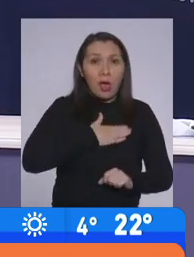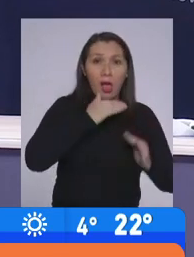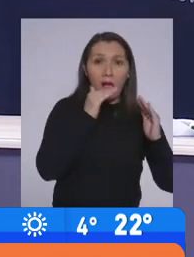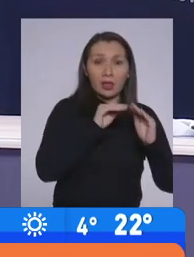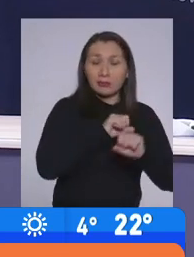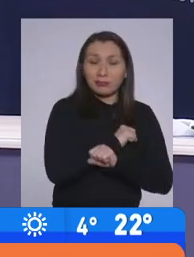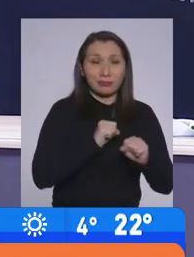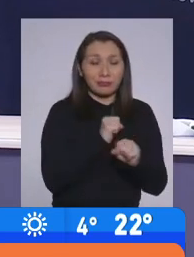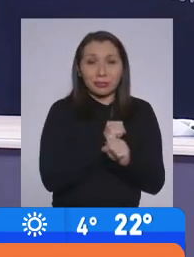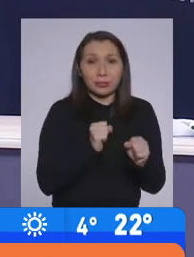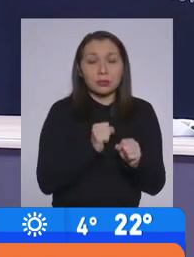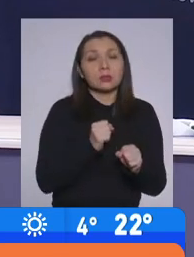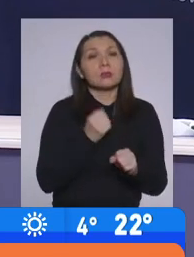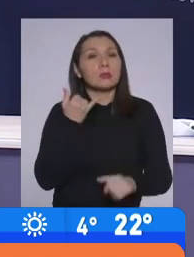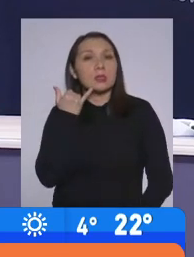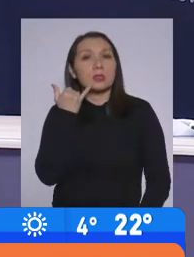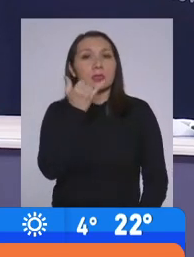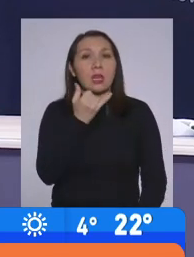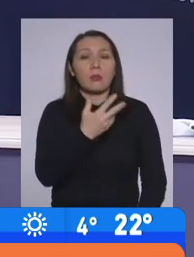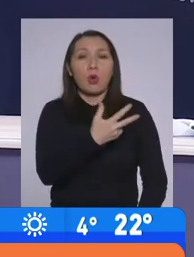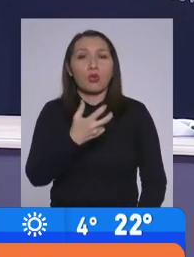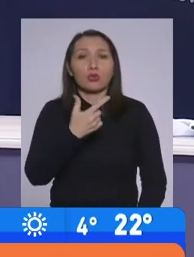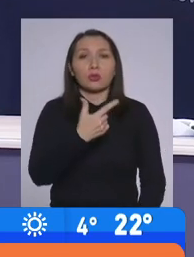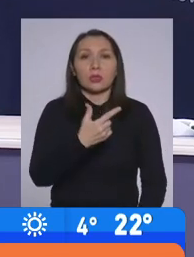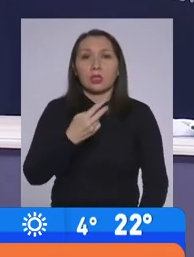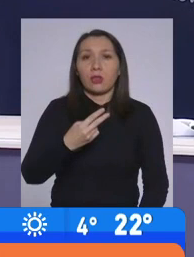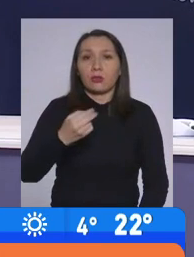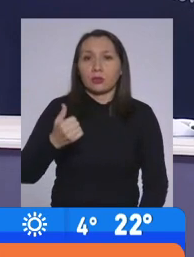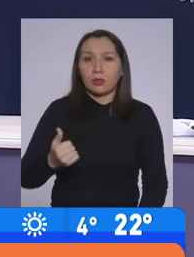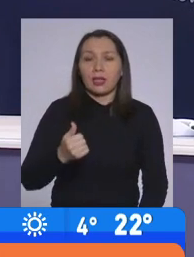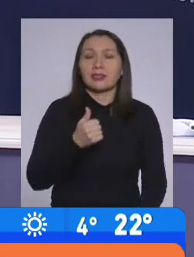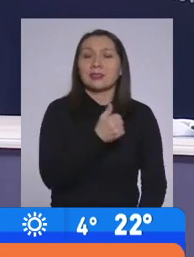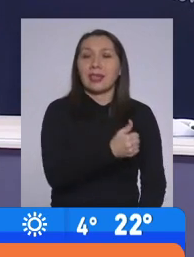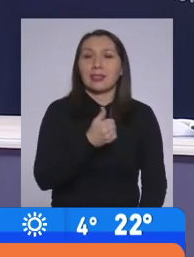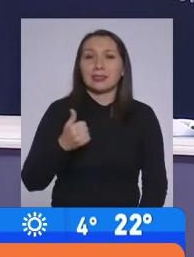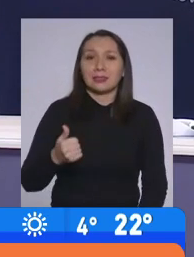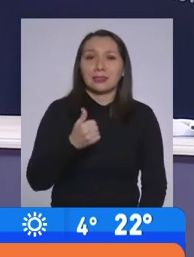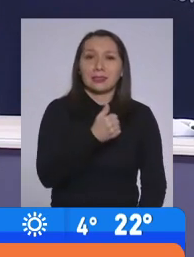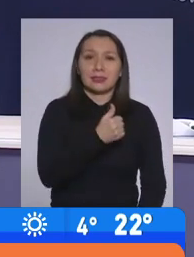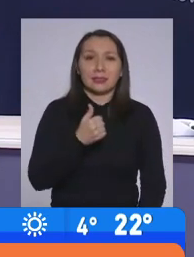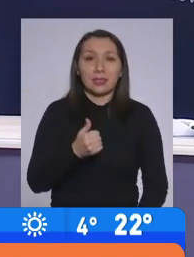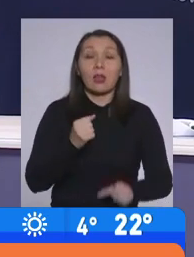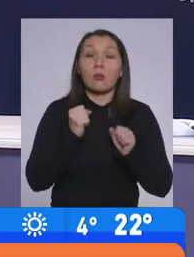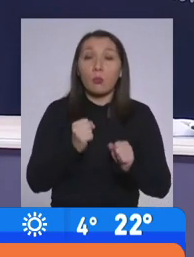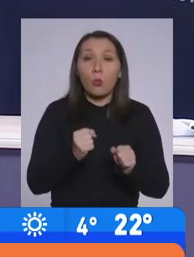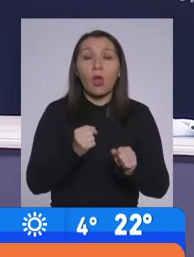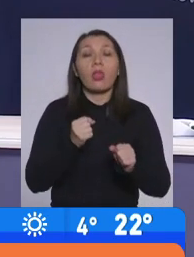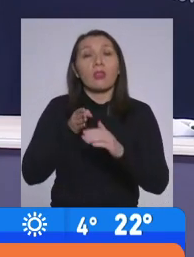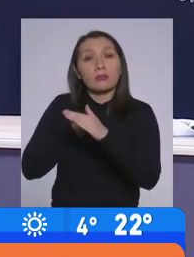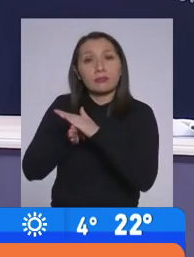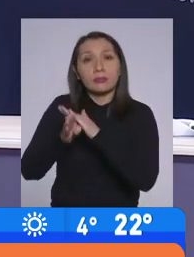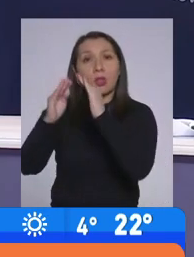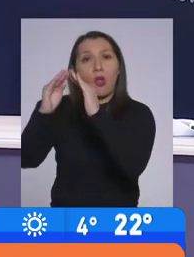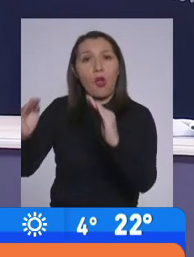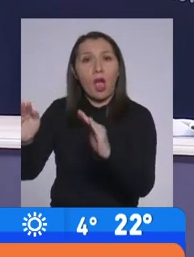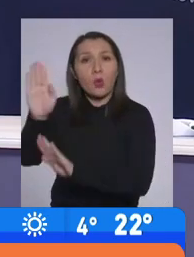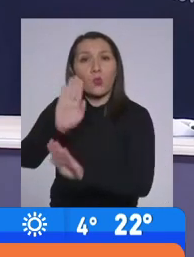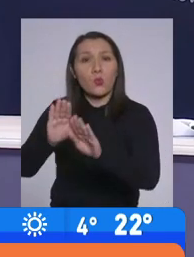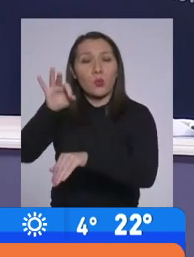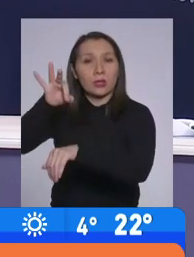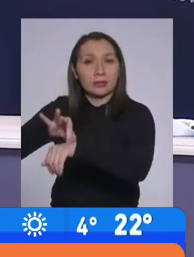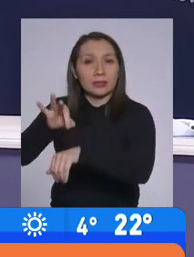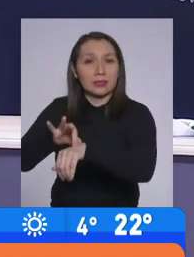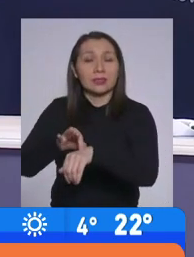efectivo que llamen al 800 72 66 66 para acceder a una residencia sanitaria